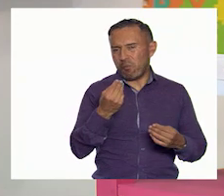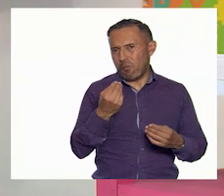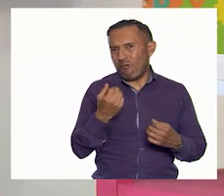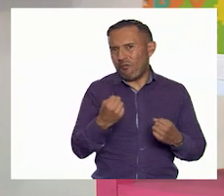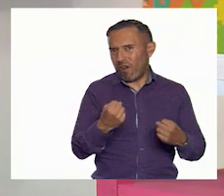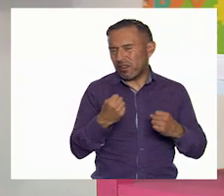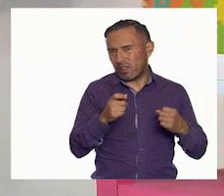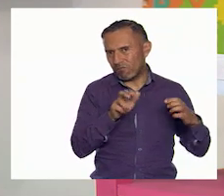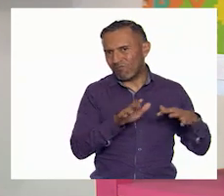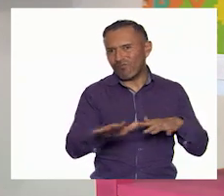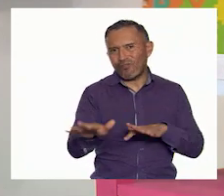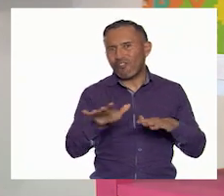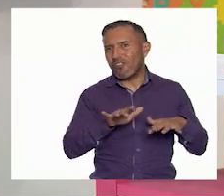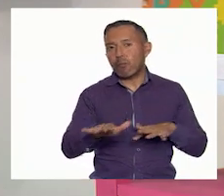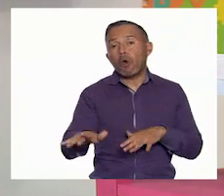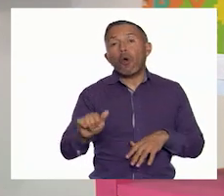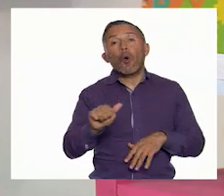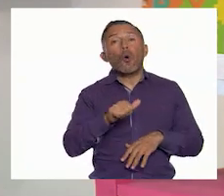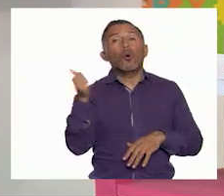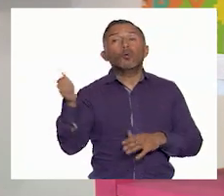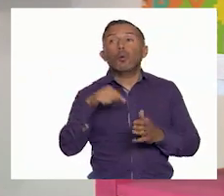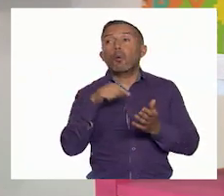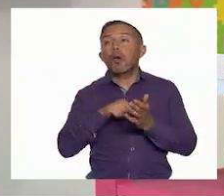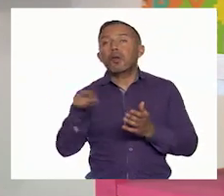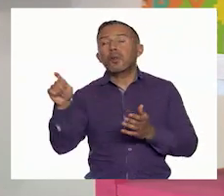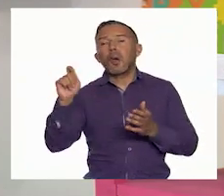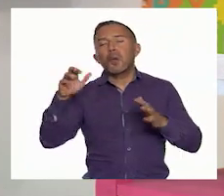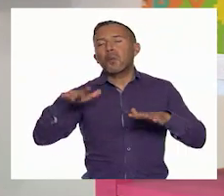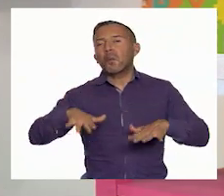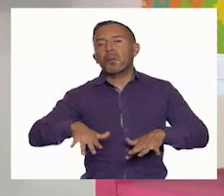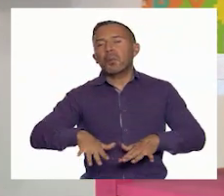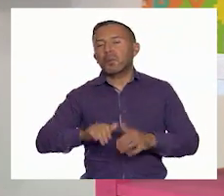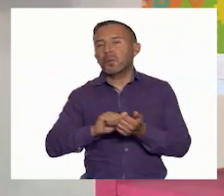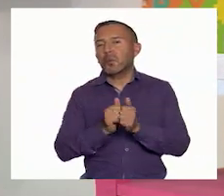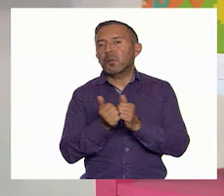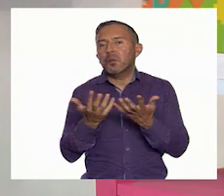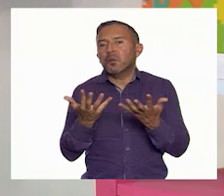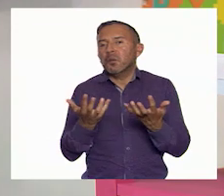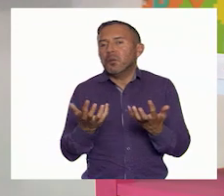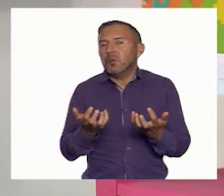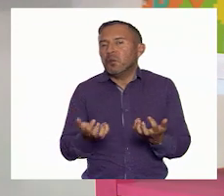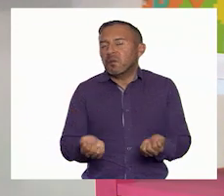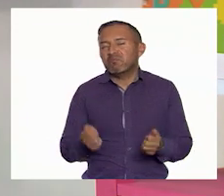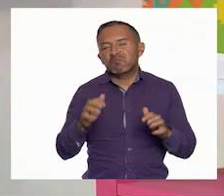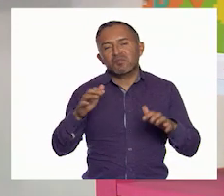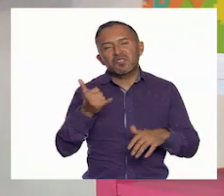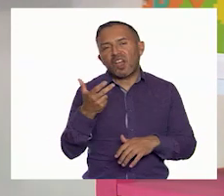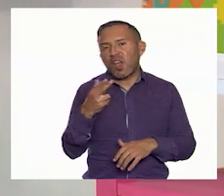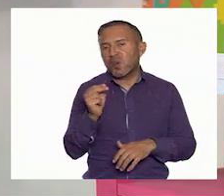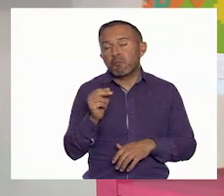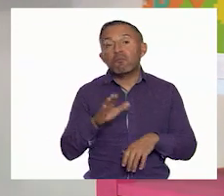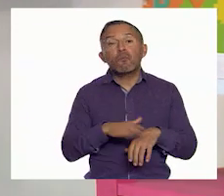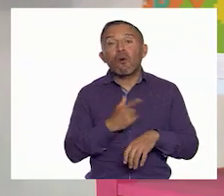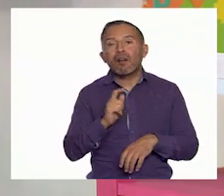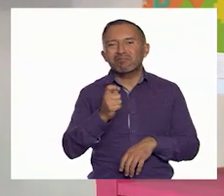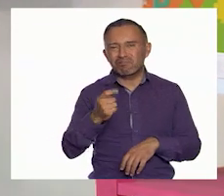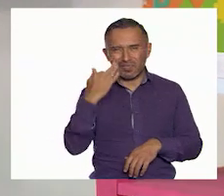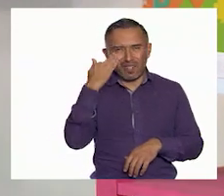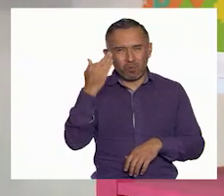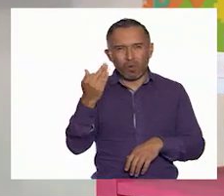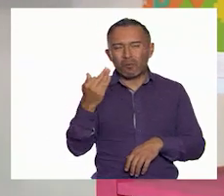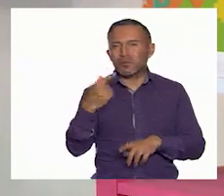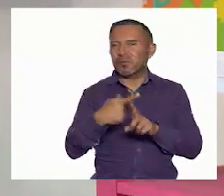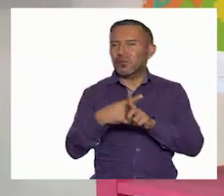lugares esas barrancas prácticamente ya desaparecieron, ya no hay mucha agua. Y esto se debe a que también el clima va cambiando y